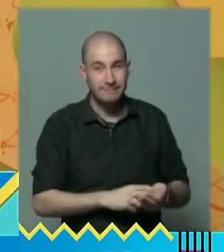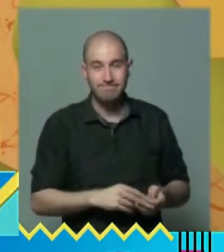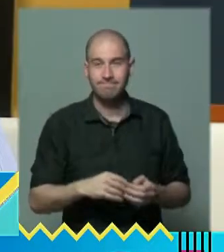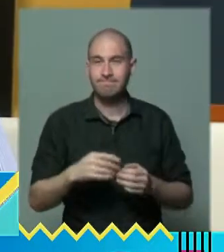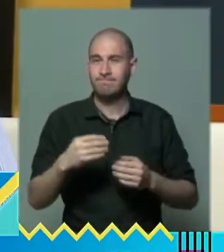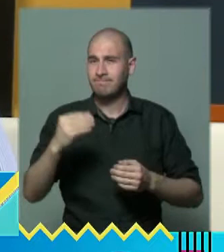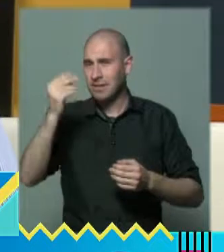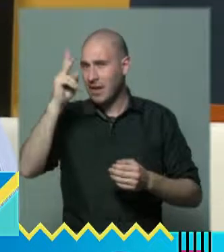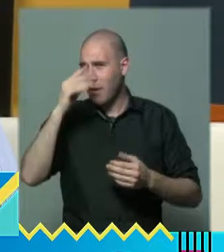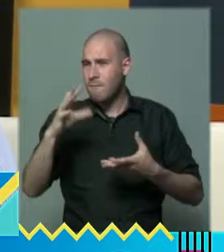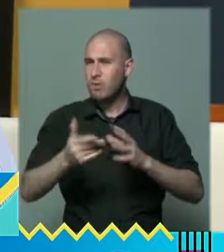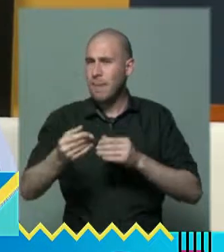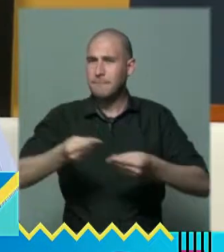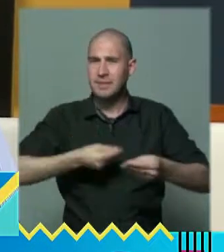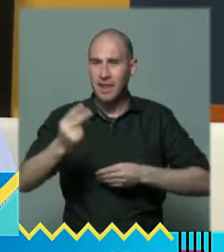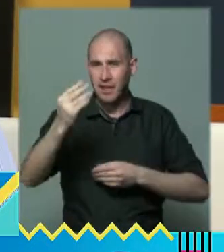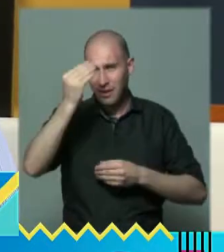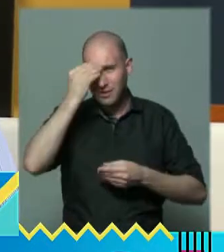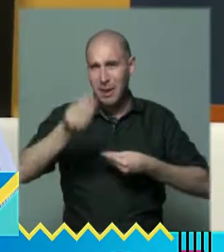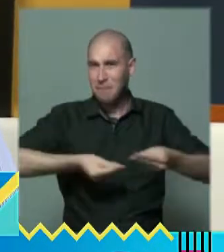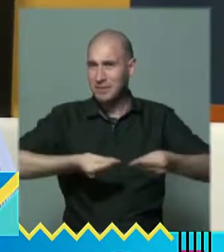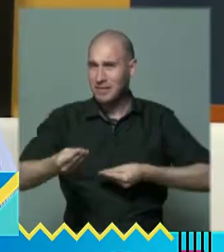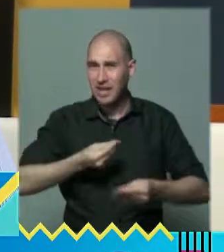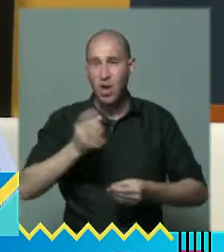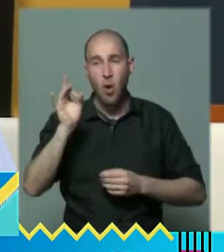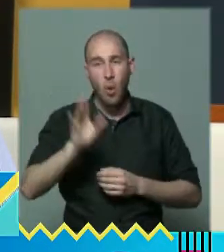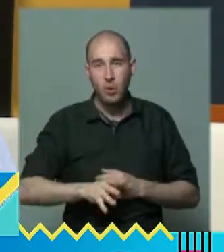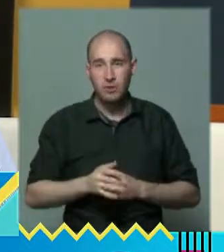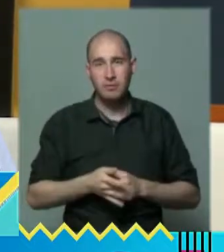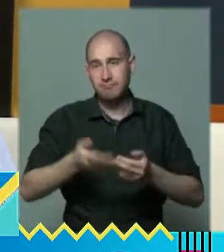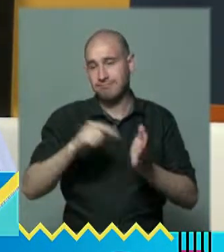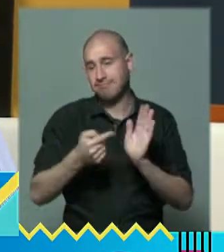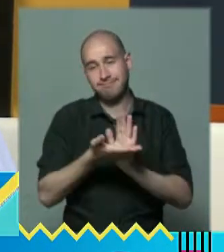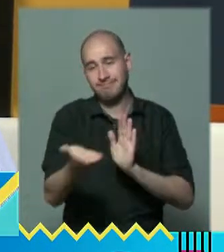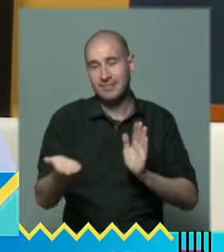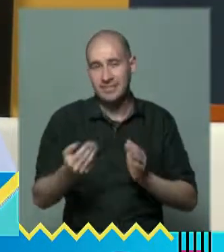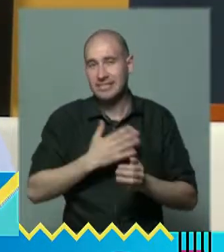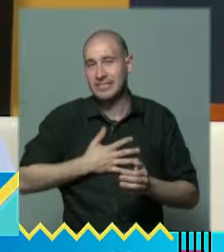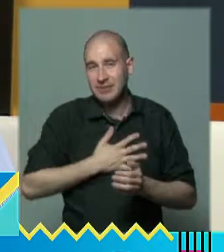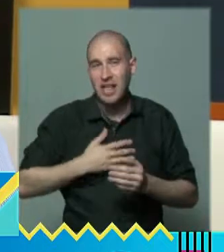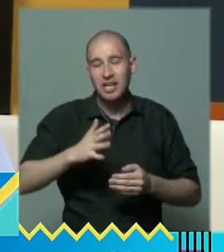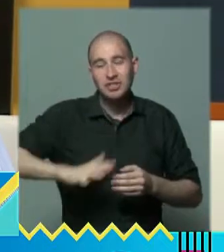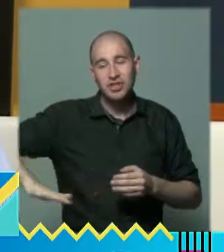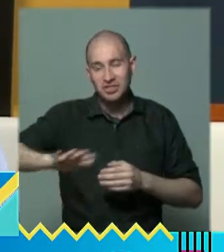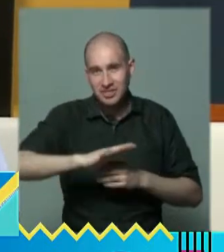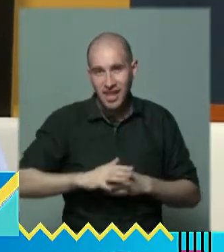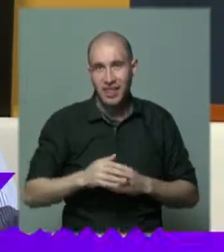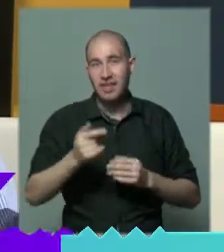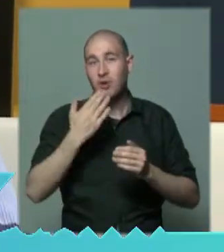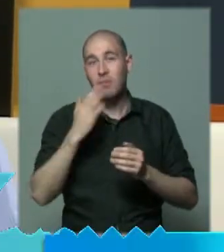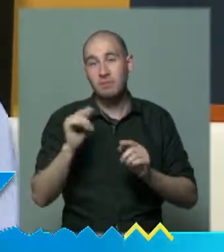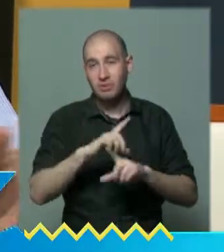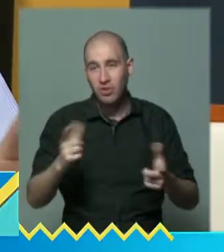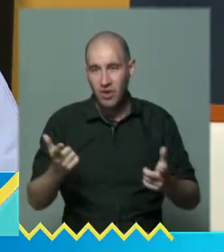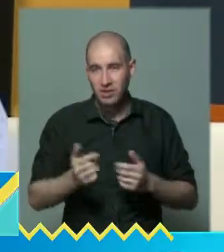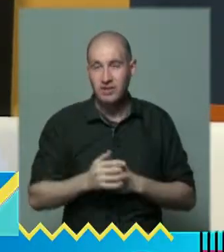que la mentalidad empresaria que tienen estos funcionarios no hace más que poner en evidencia la falta de sensibilidad social y el incumplimiento, como